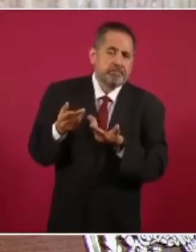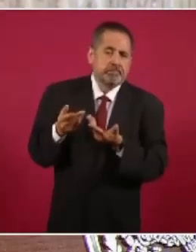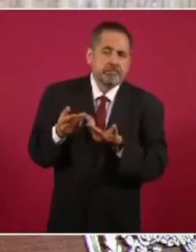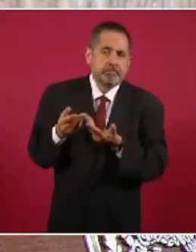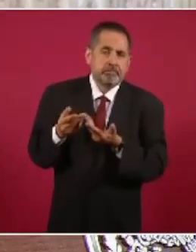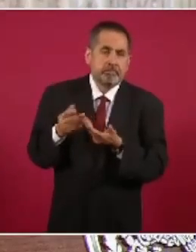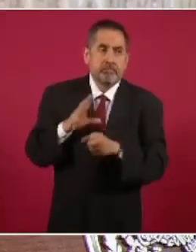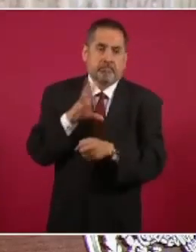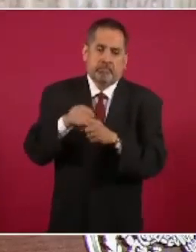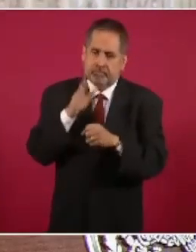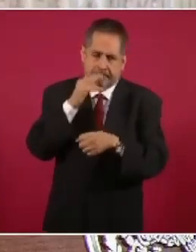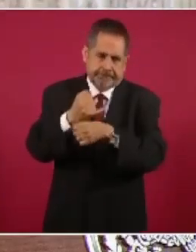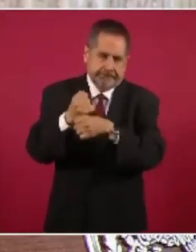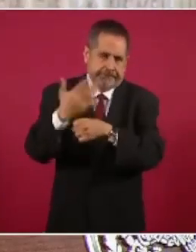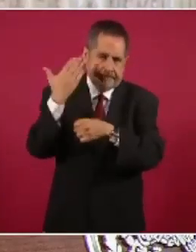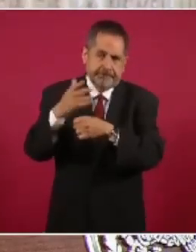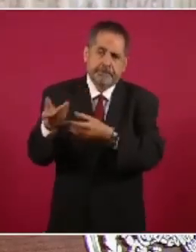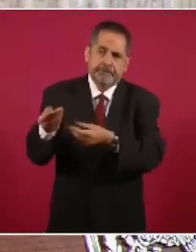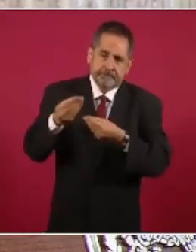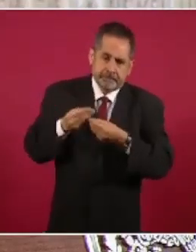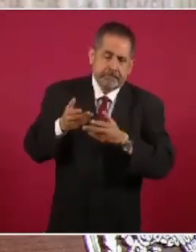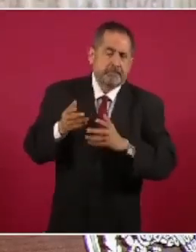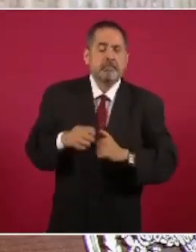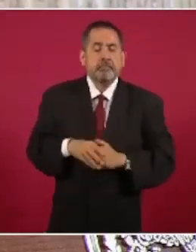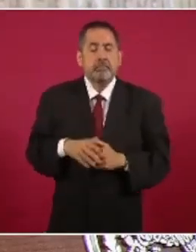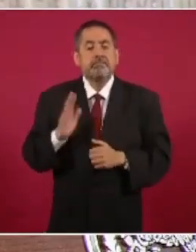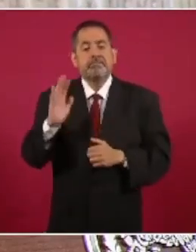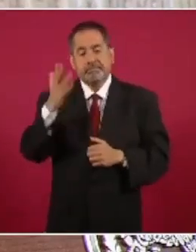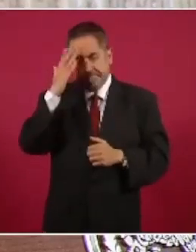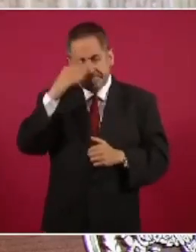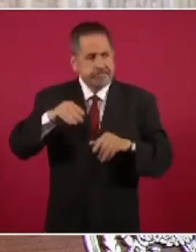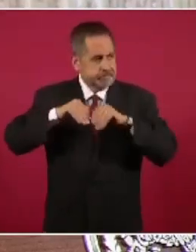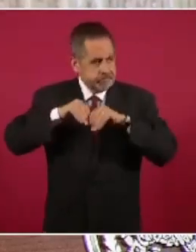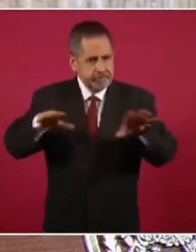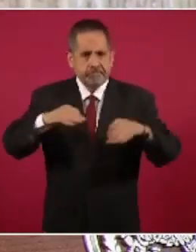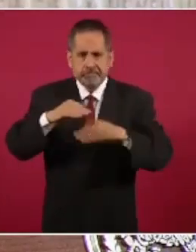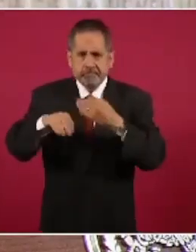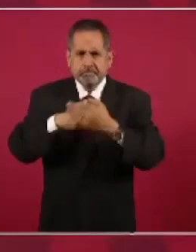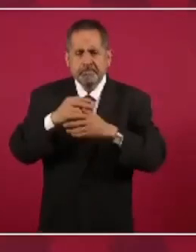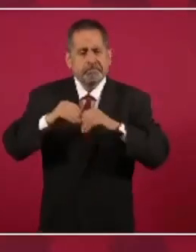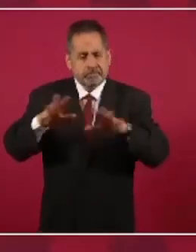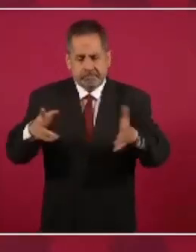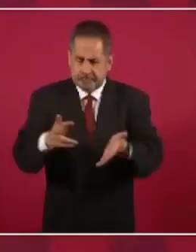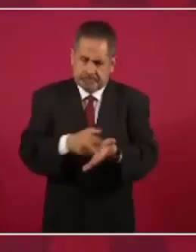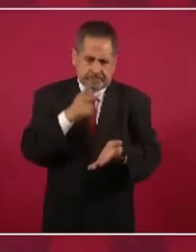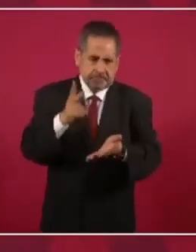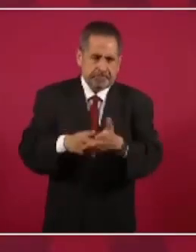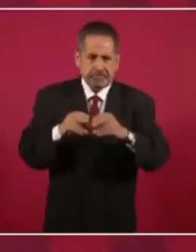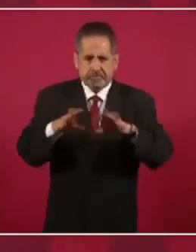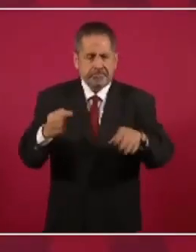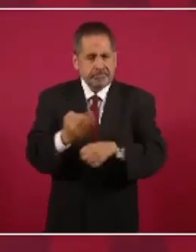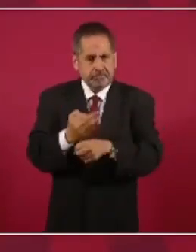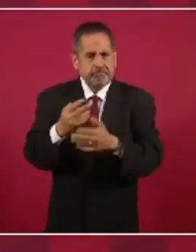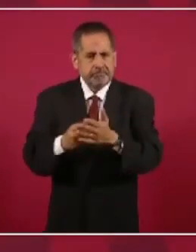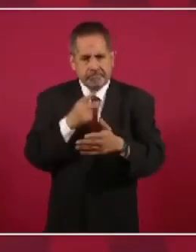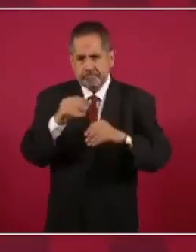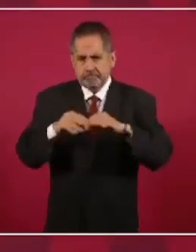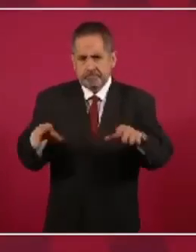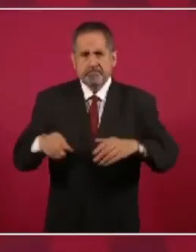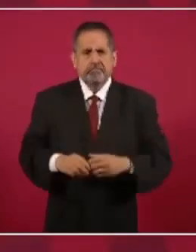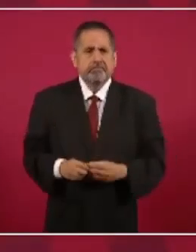posible. Y ya se ha dado a conocer, y lo vamos a hacer ahora mismo,